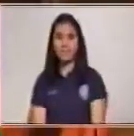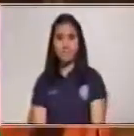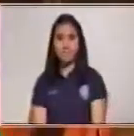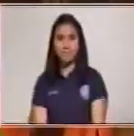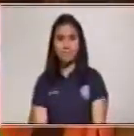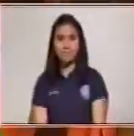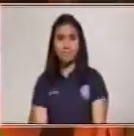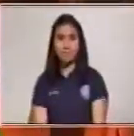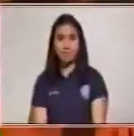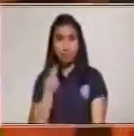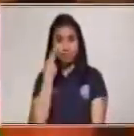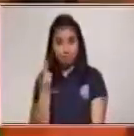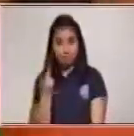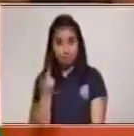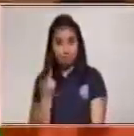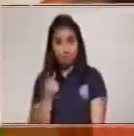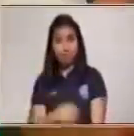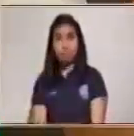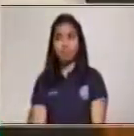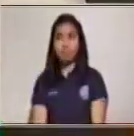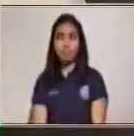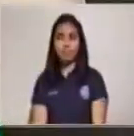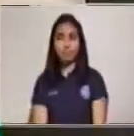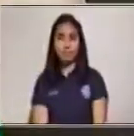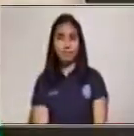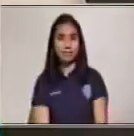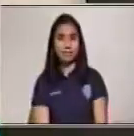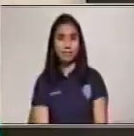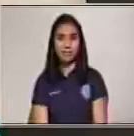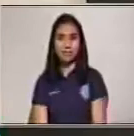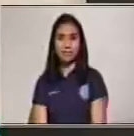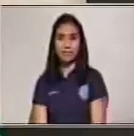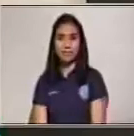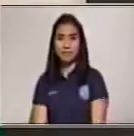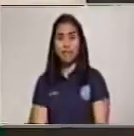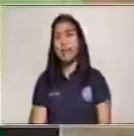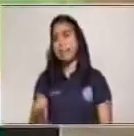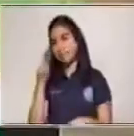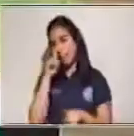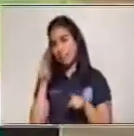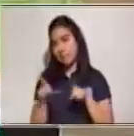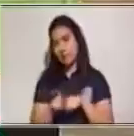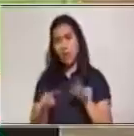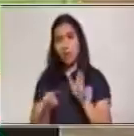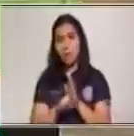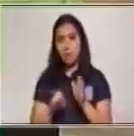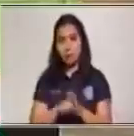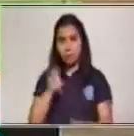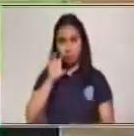Entonces tú haces una unión entre los reptiles,